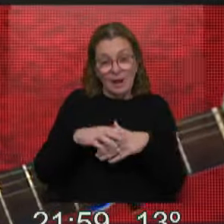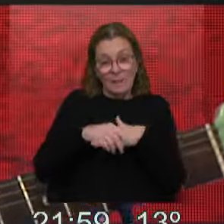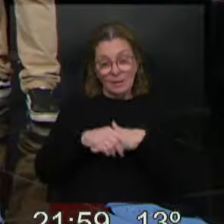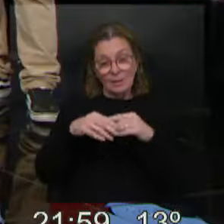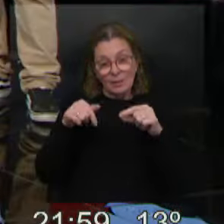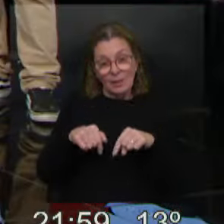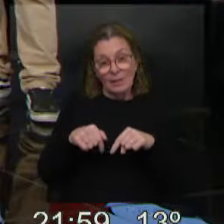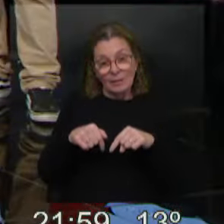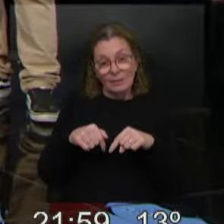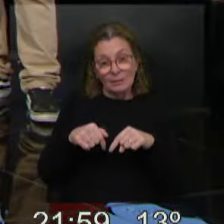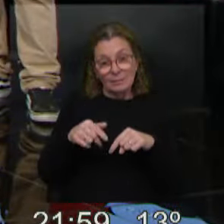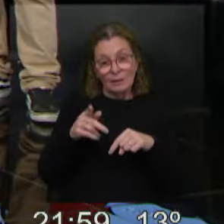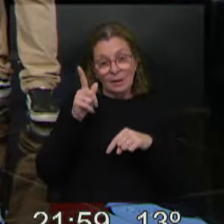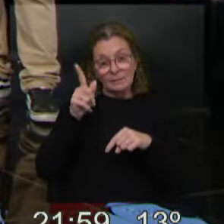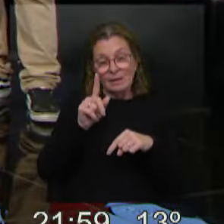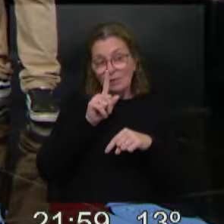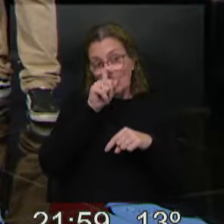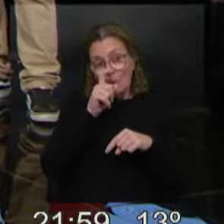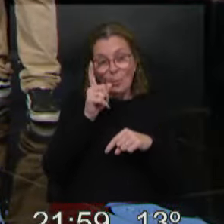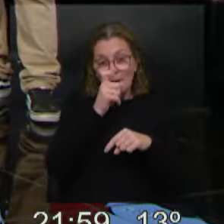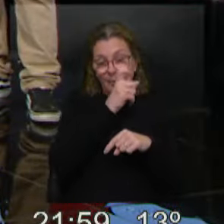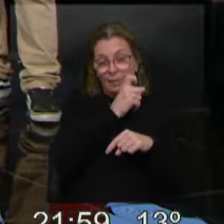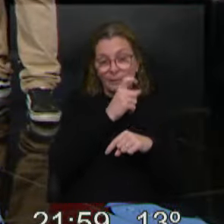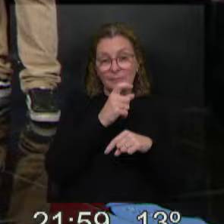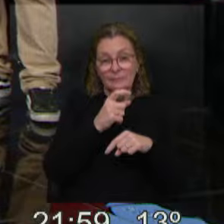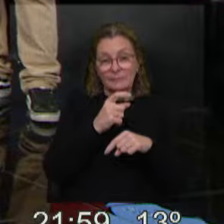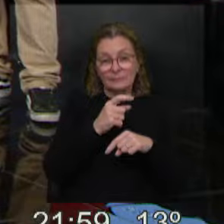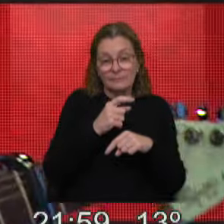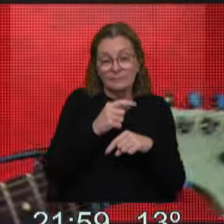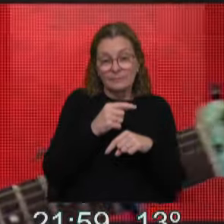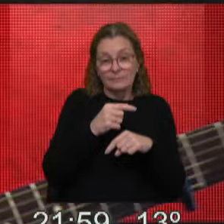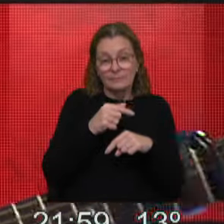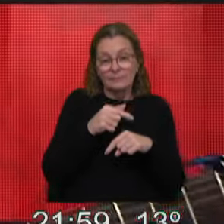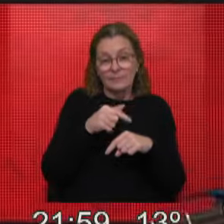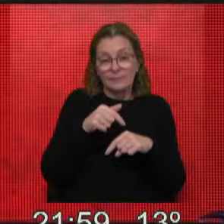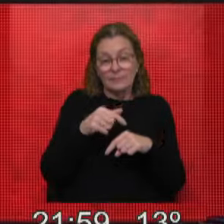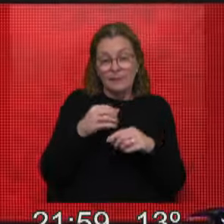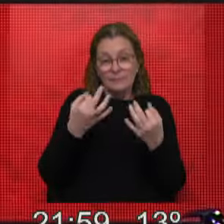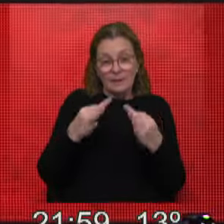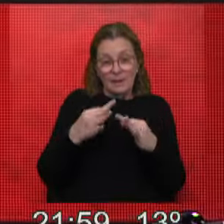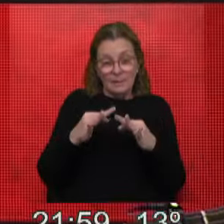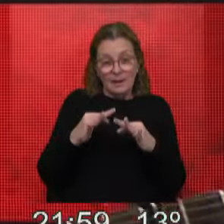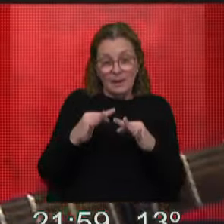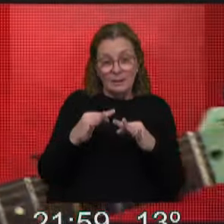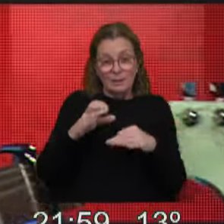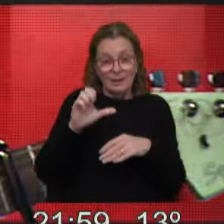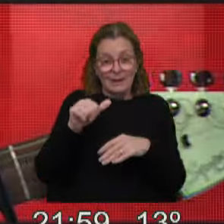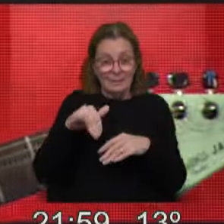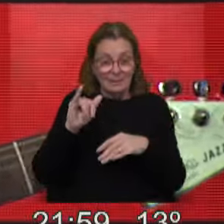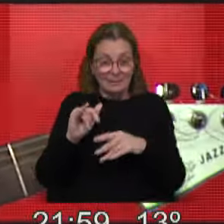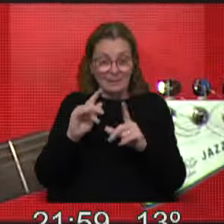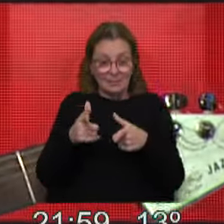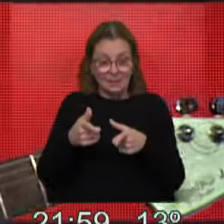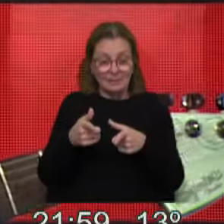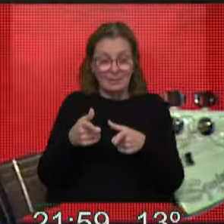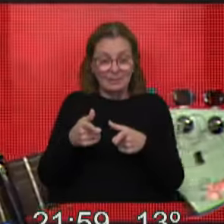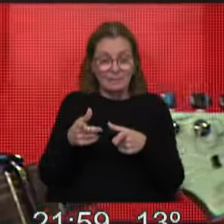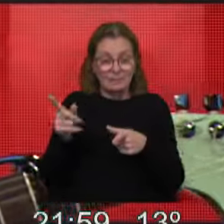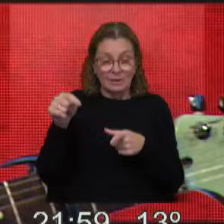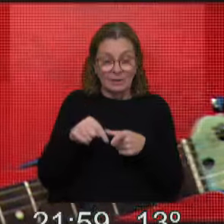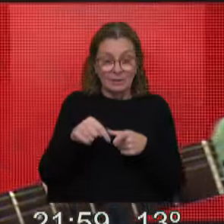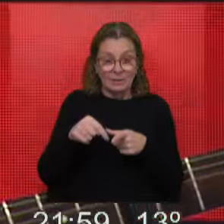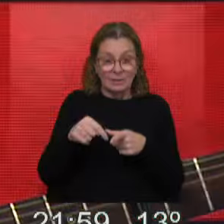y nosotros somos allá. Y también viene Waliche Jaycee, que es mi hermano Emi, que le mando un beso, que va